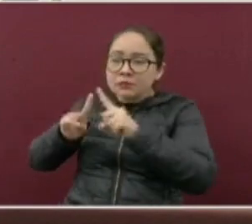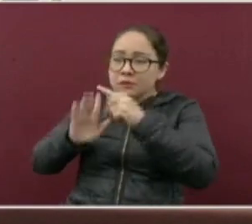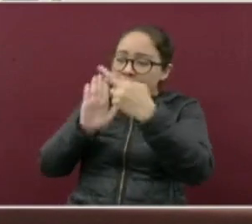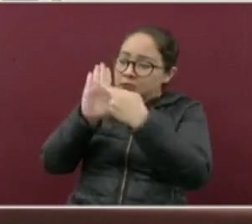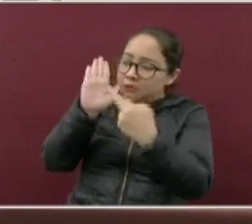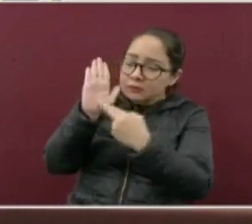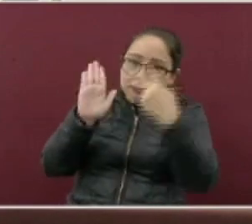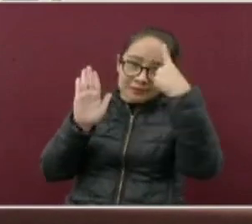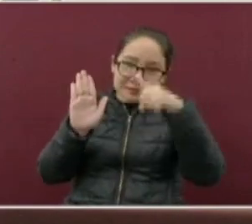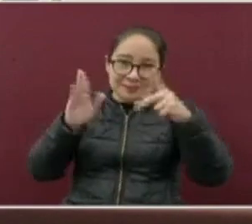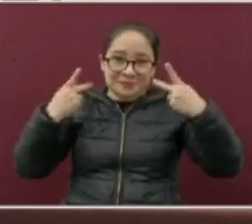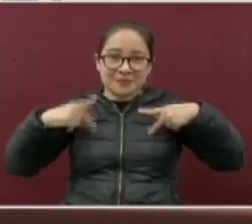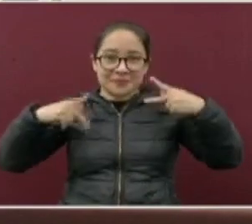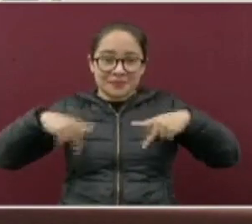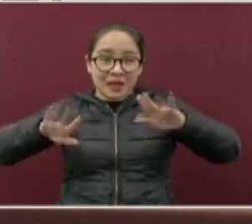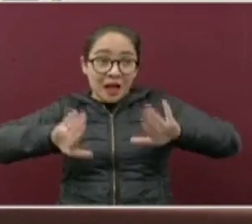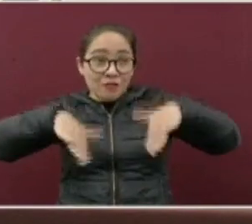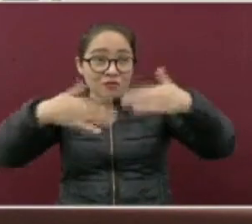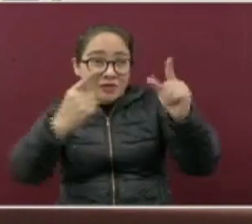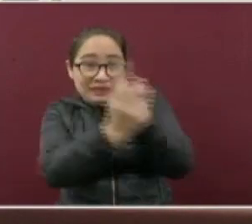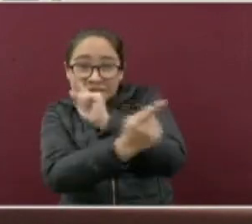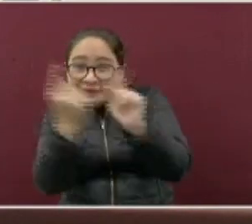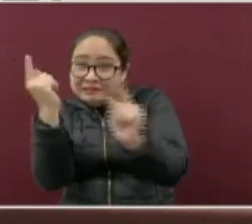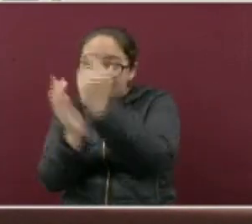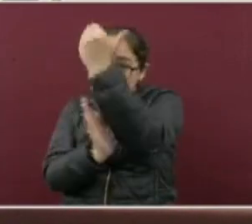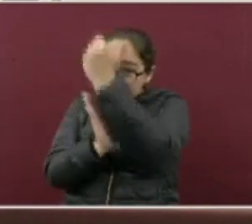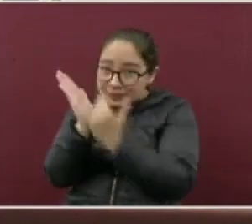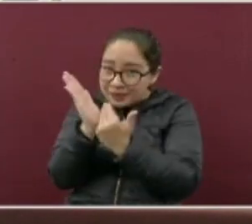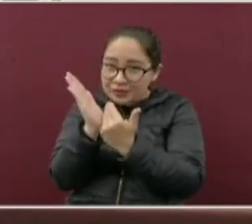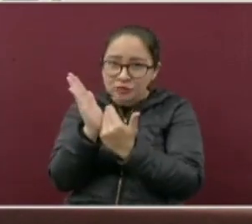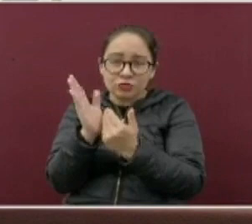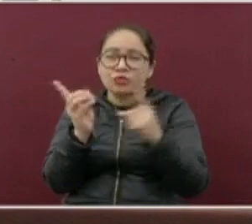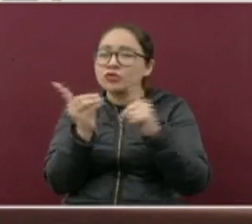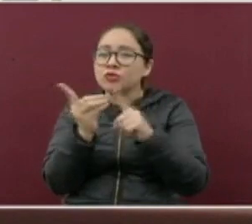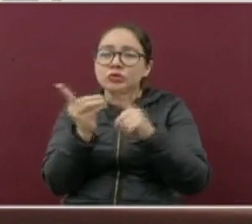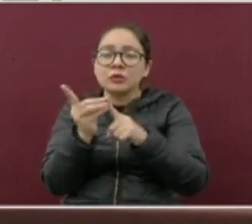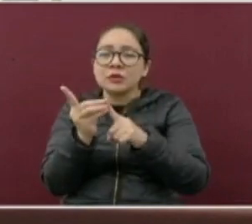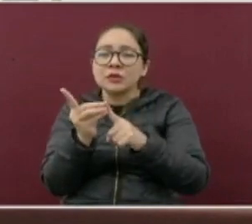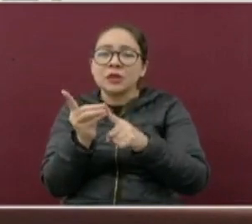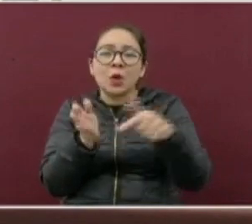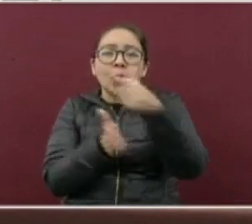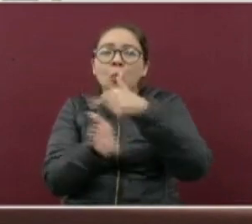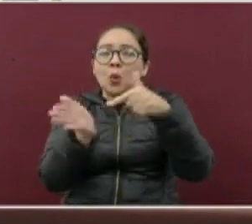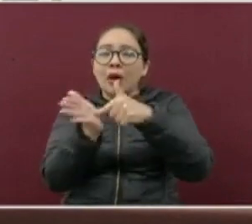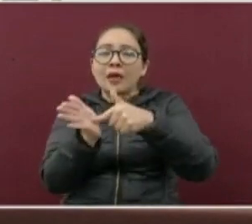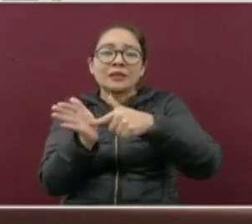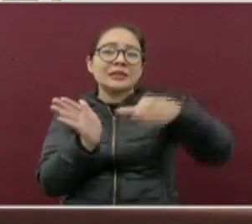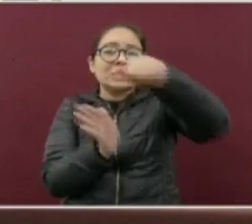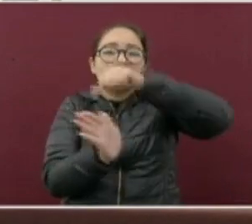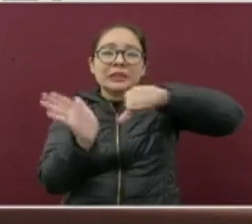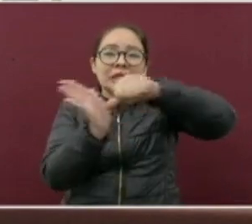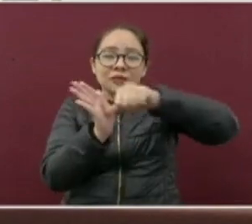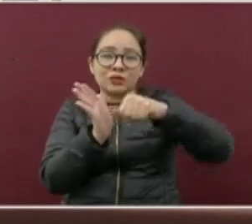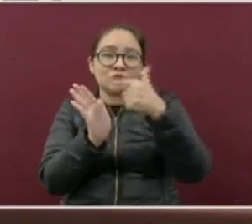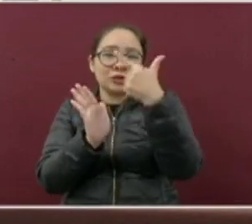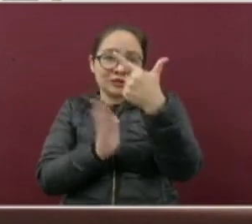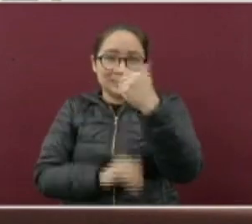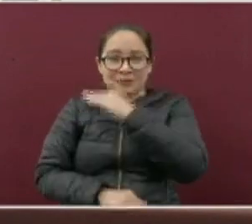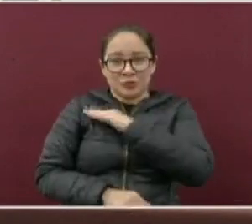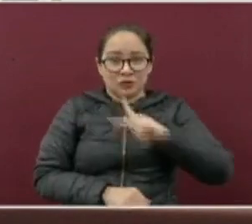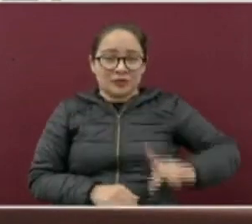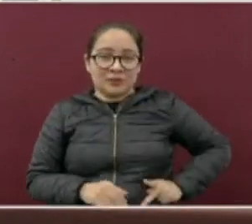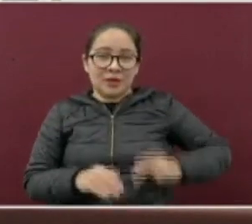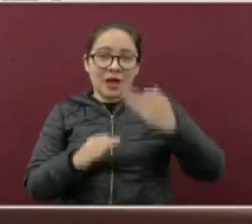la reducción de la movilidad en las zonas centros de los 7 municipios que están